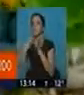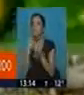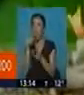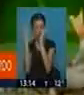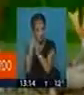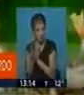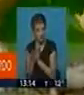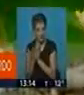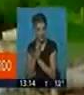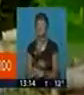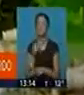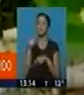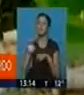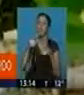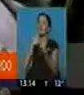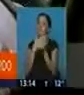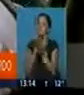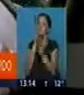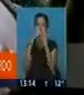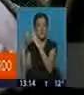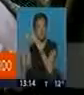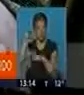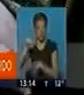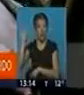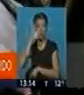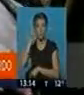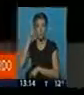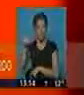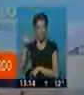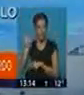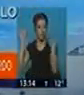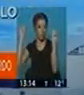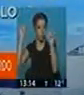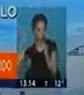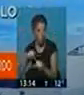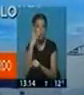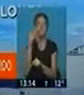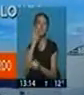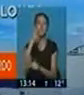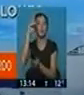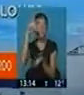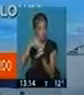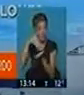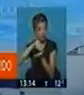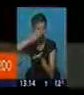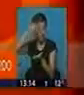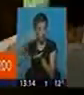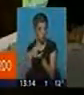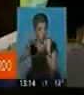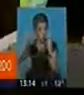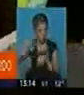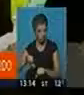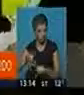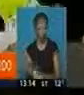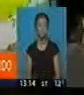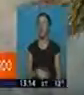sector que se encuentra en crisis y en el que la Unión Europea tiene un déficit general de 20.000 millones de euros. Hoy, y